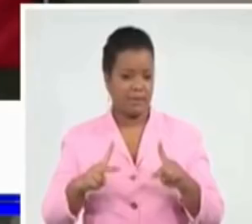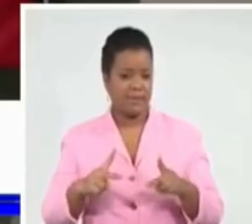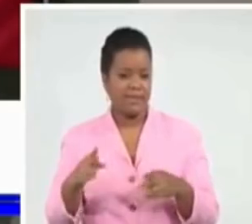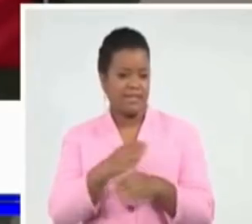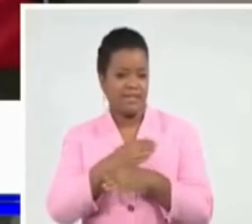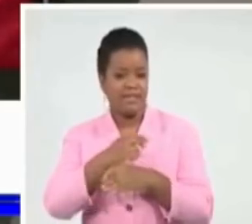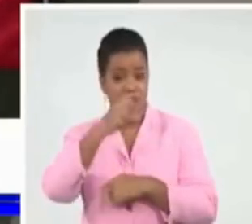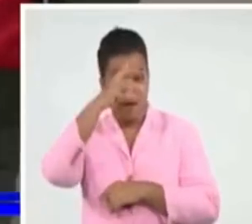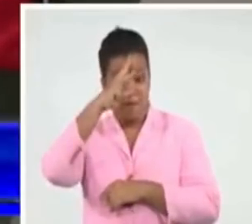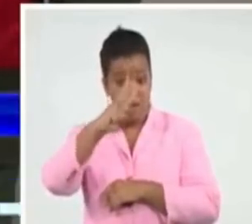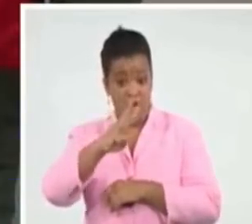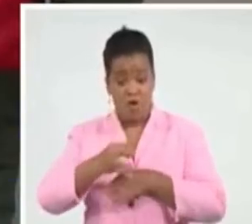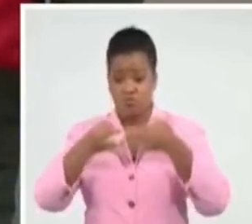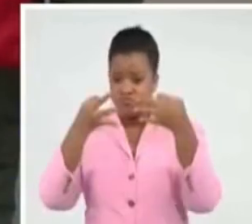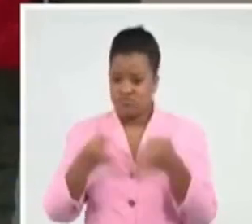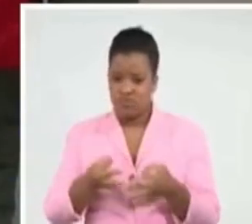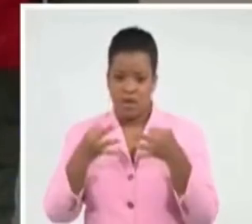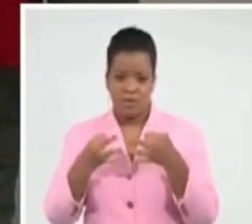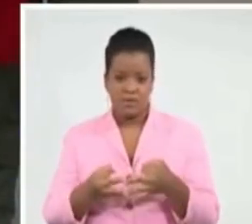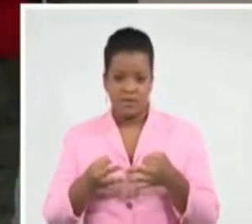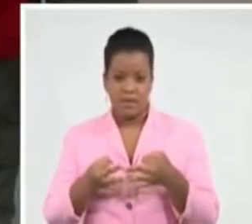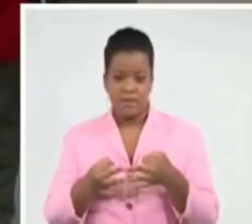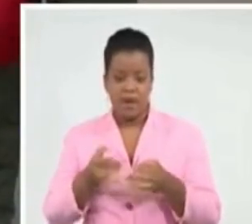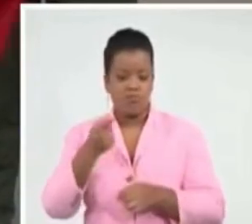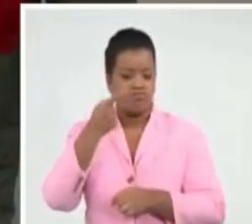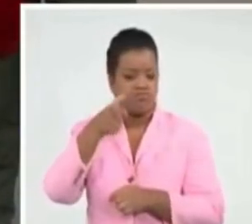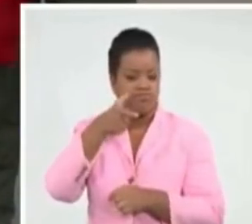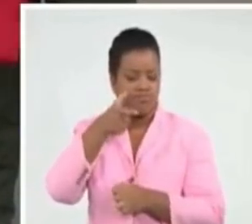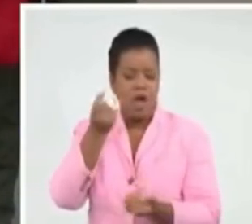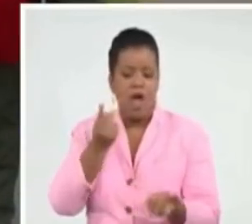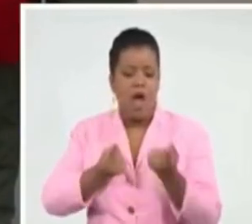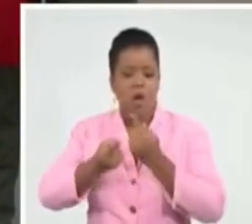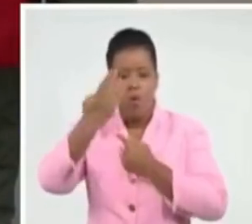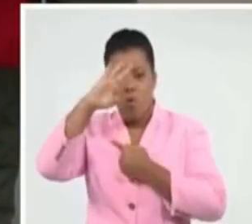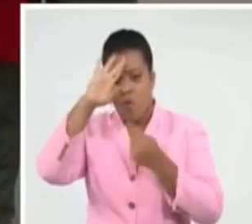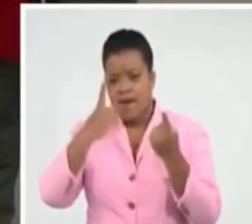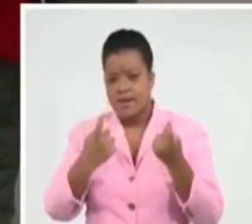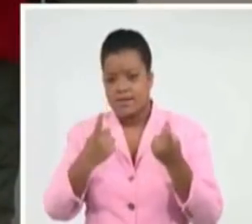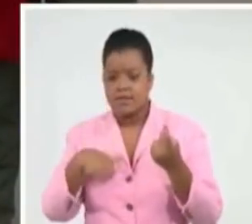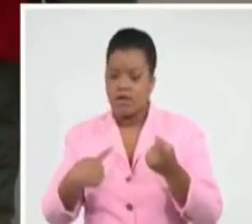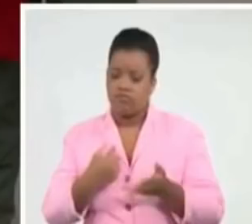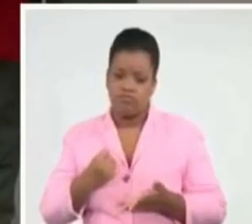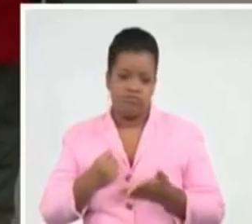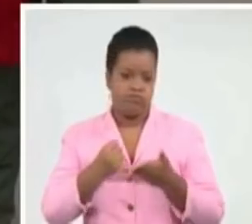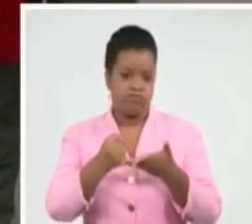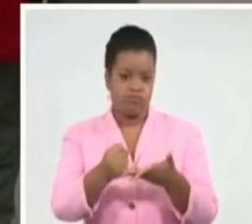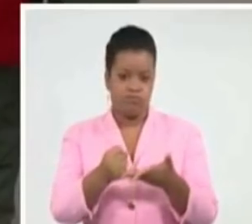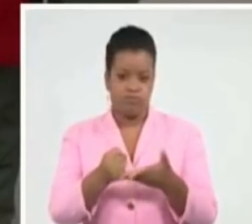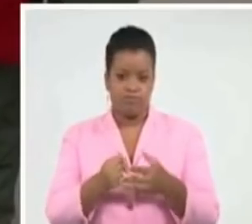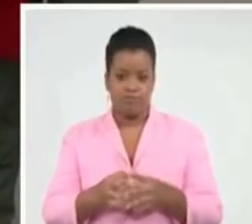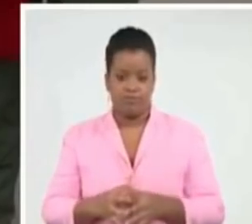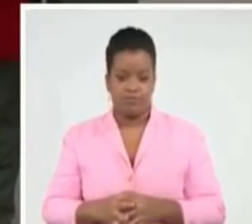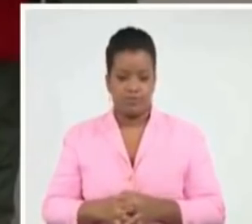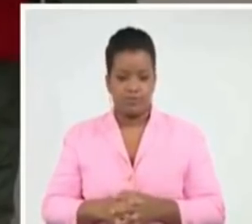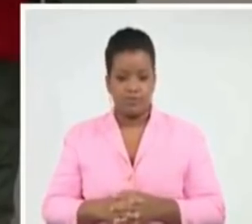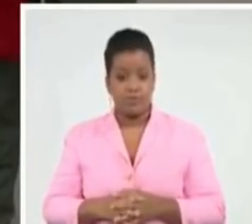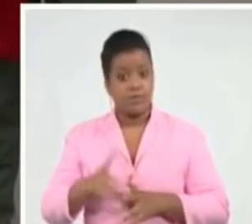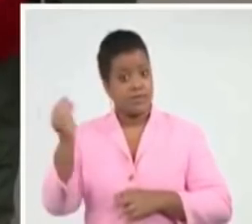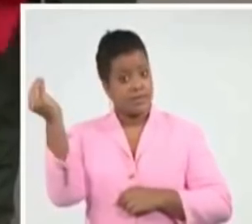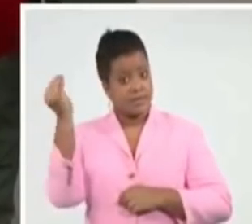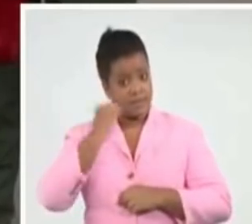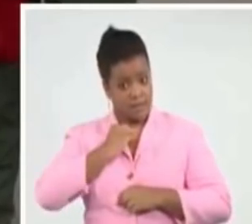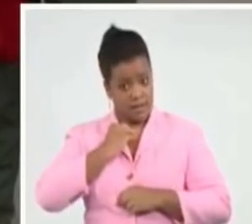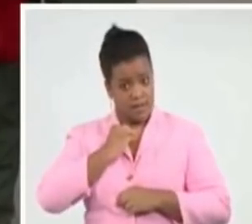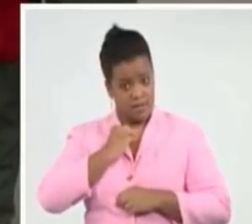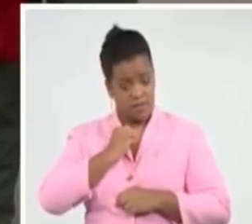México estará atento a las necesidades del pueblo de Cuba, de su gobierno. Sabemos y